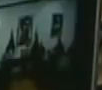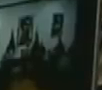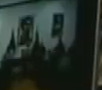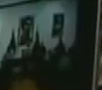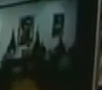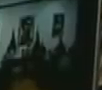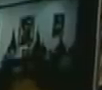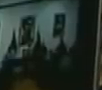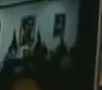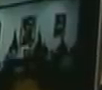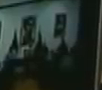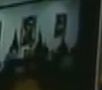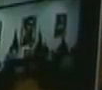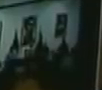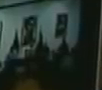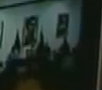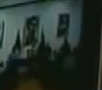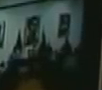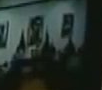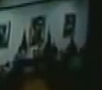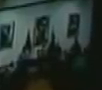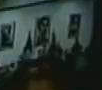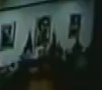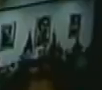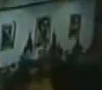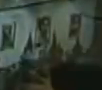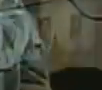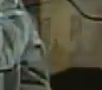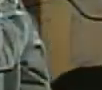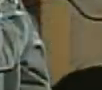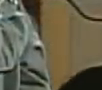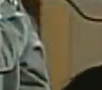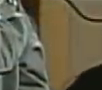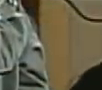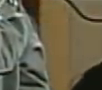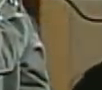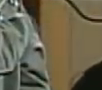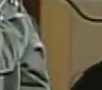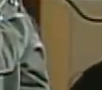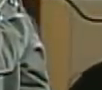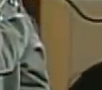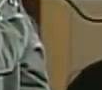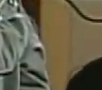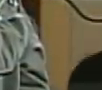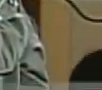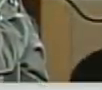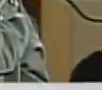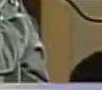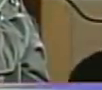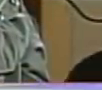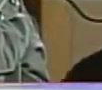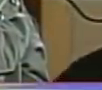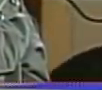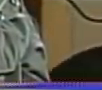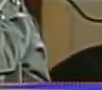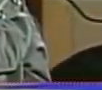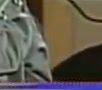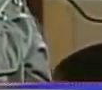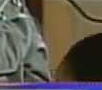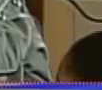Amazonas, Táchira, para evitar el ingreso y tomar todas las acciones preventivas en este contexto.